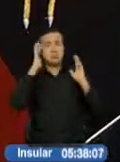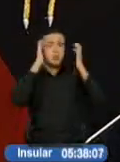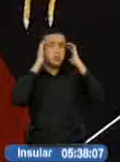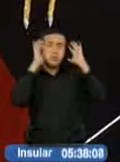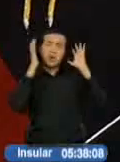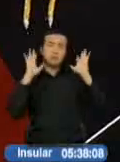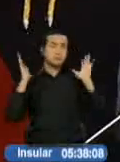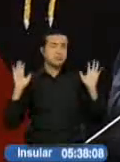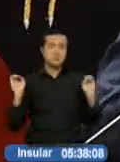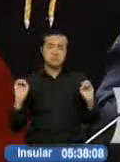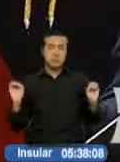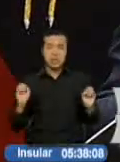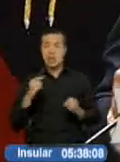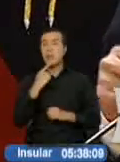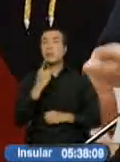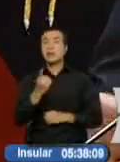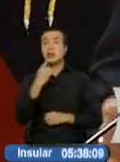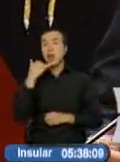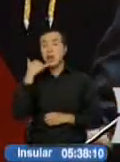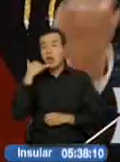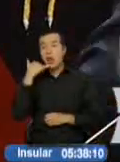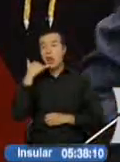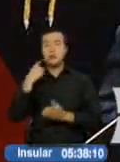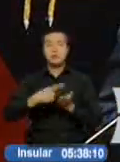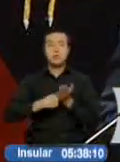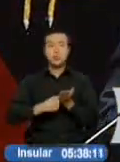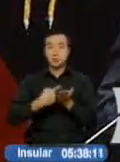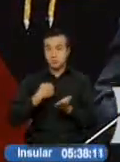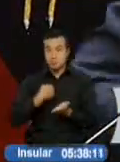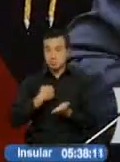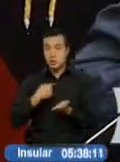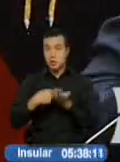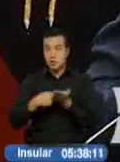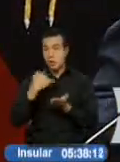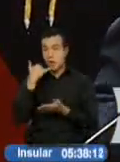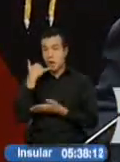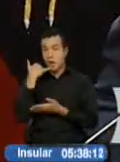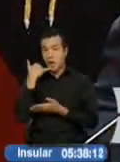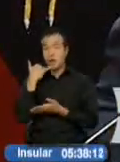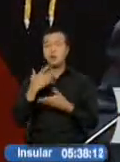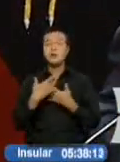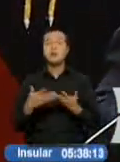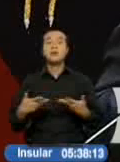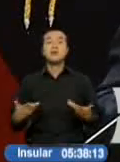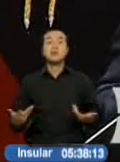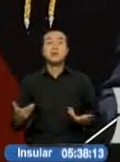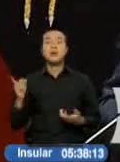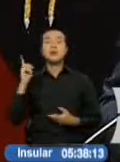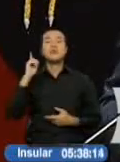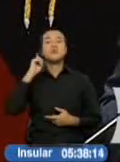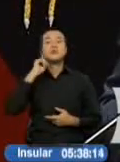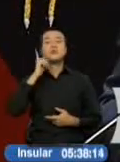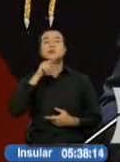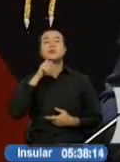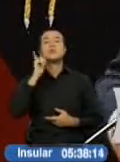grabación? Me dicen que hay una grabación también de una reunión conmigo, en donde solamente escucharán